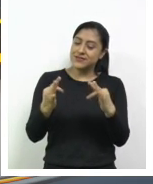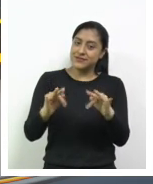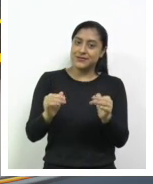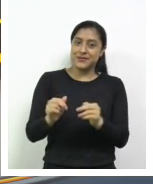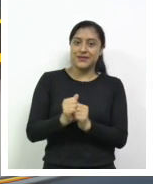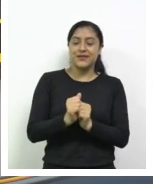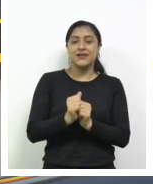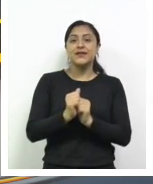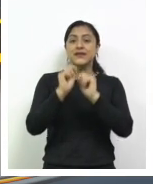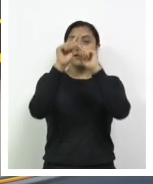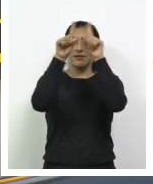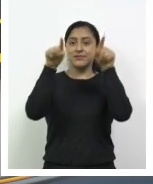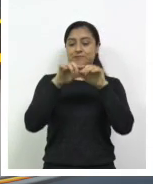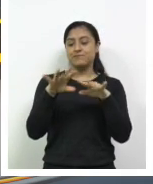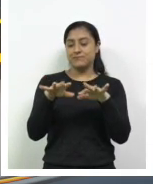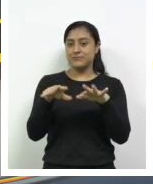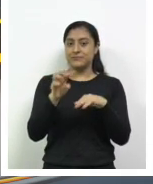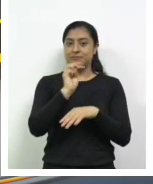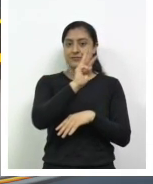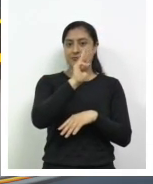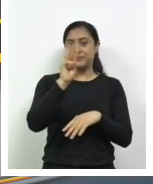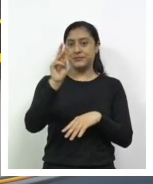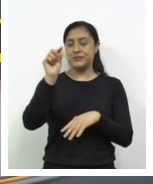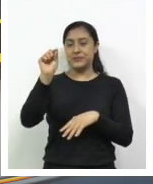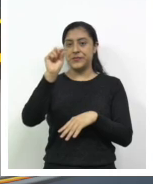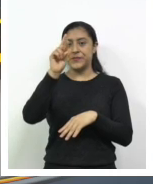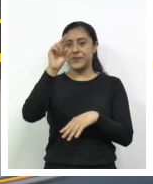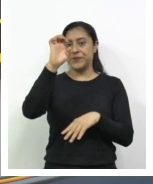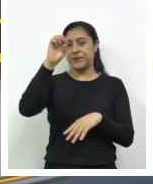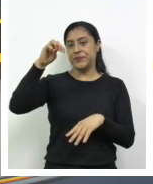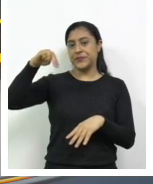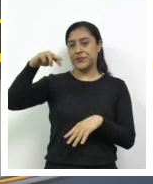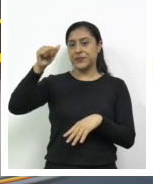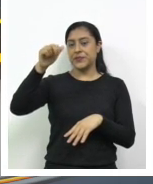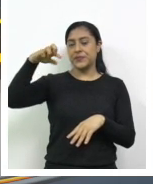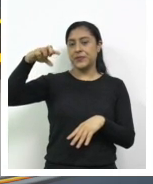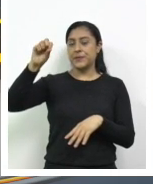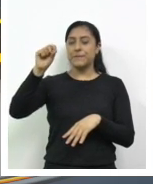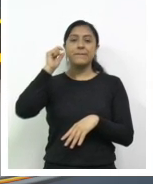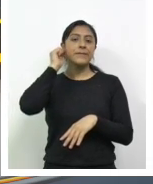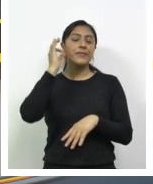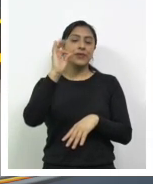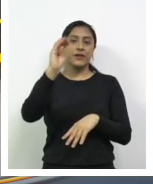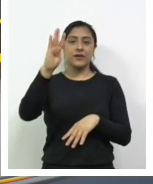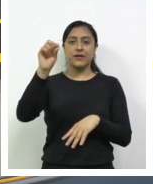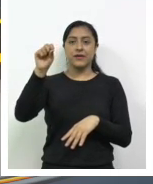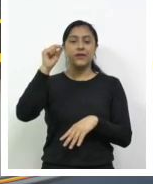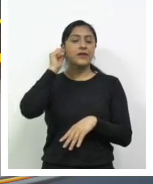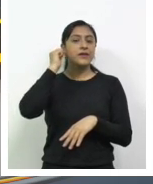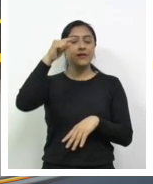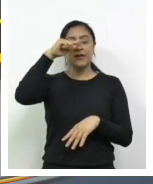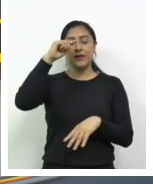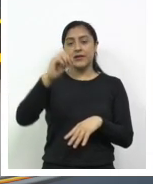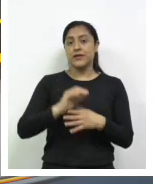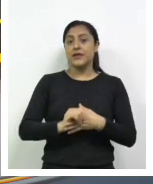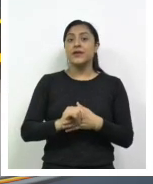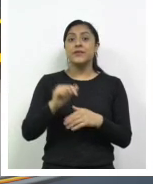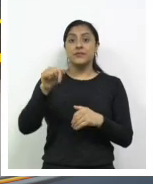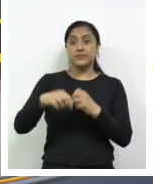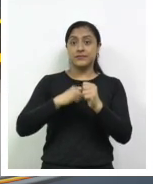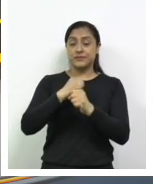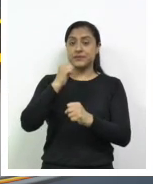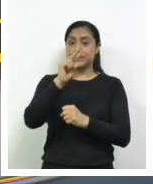línea sabía usted que en los primeros dos meses de este año se han realizado más de 222 mil solicitudes de